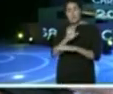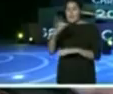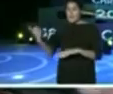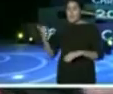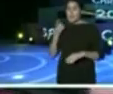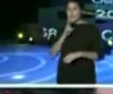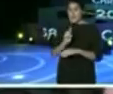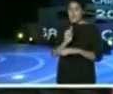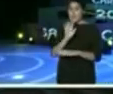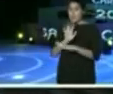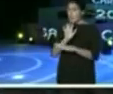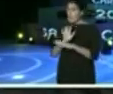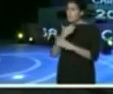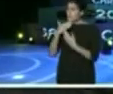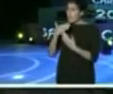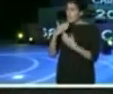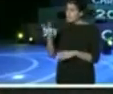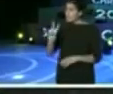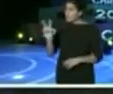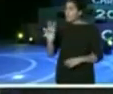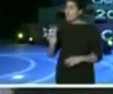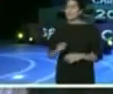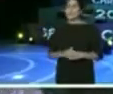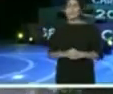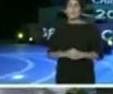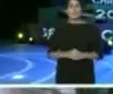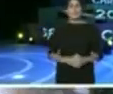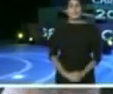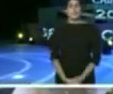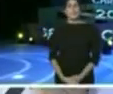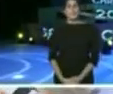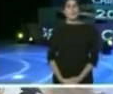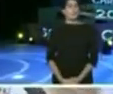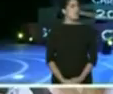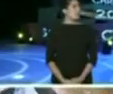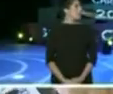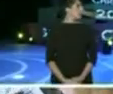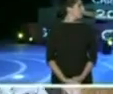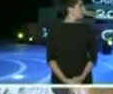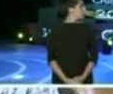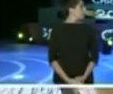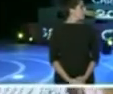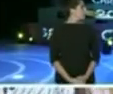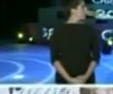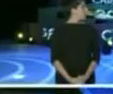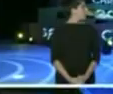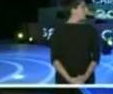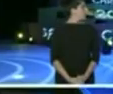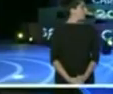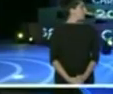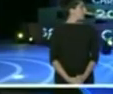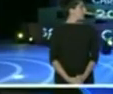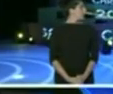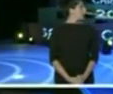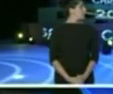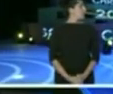burlonas, muchísimas gracias, Víctor. Vamos a... Ahí vienen para acá, me parece que son. Las burlonas se